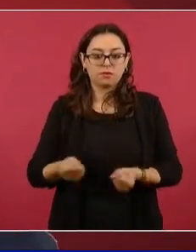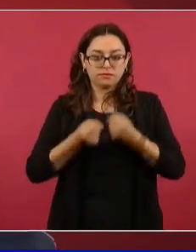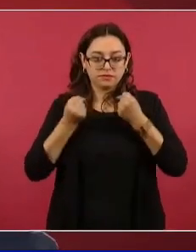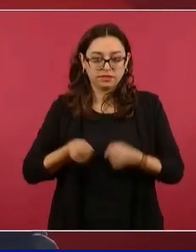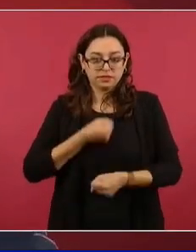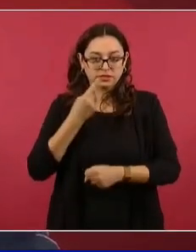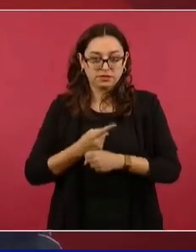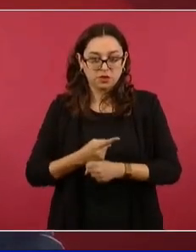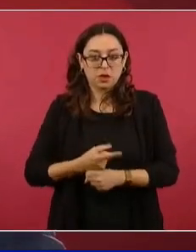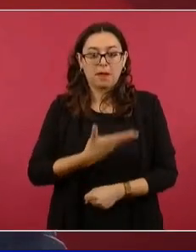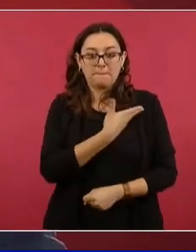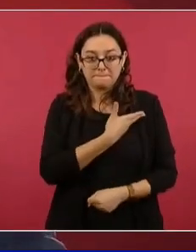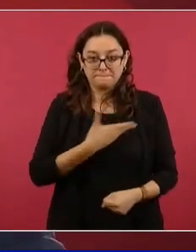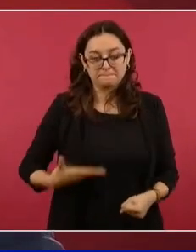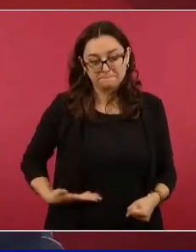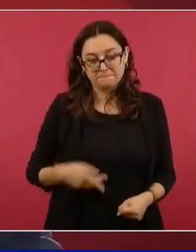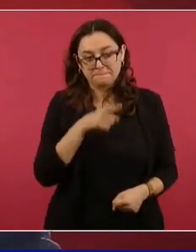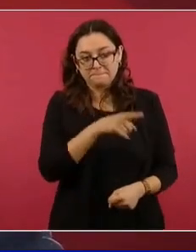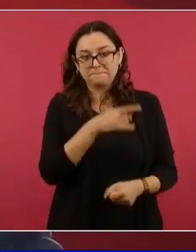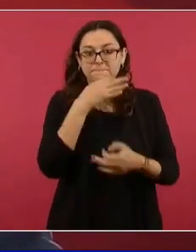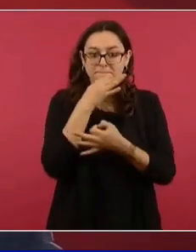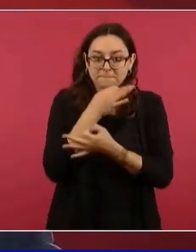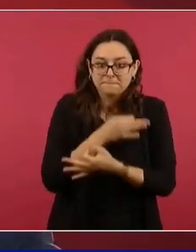declaró que COVAX había sido un